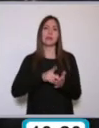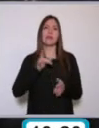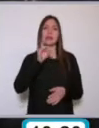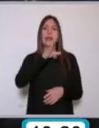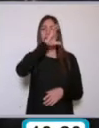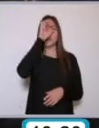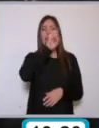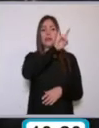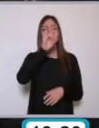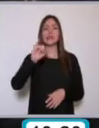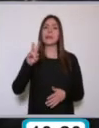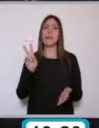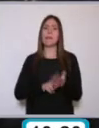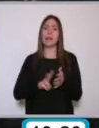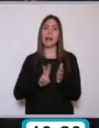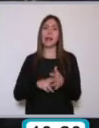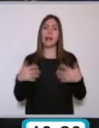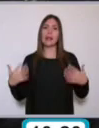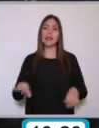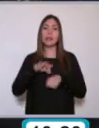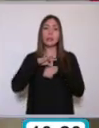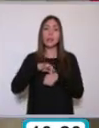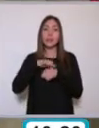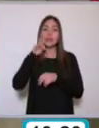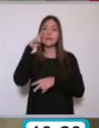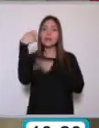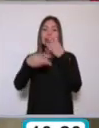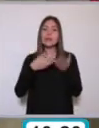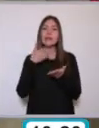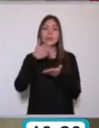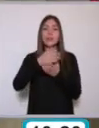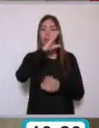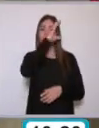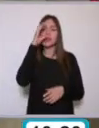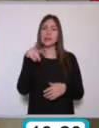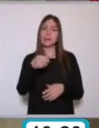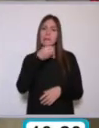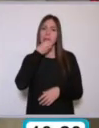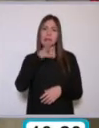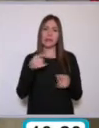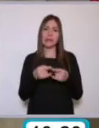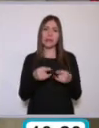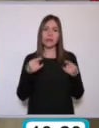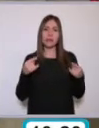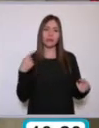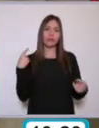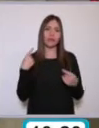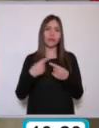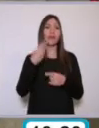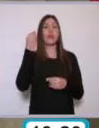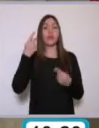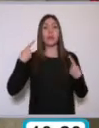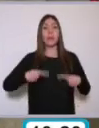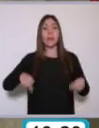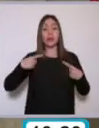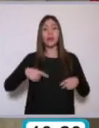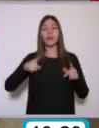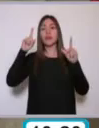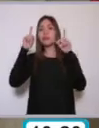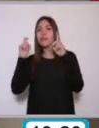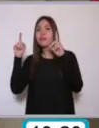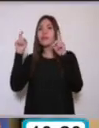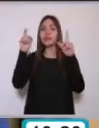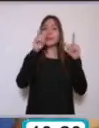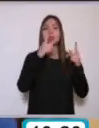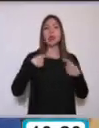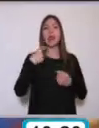pena observarlas, Sí, sí, obviamente sí. en persona. Son fotos, como tú dices, históricas y que además a muchos reporteros y fotógrafos les costó hasta la Claro, vida. y bueno, tenemos